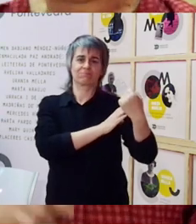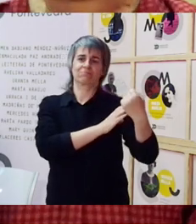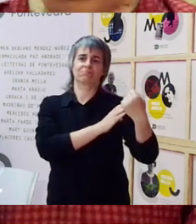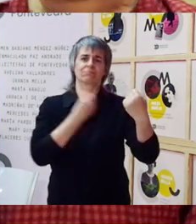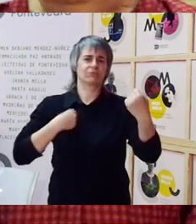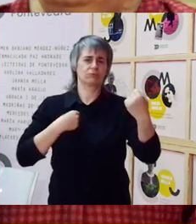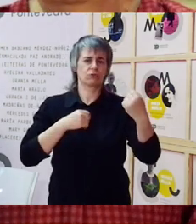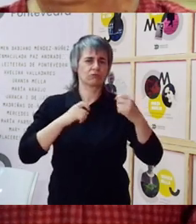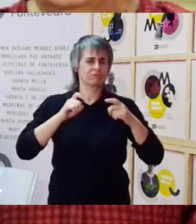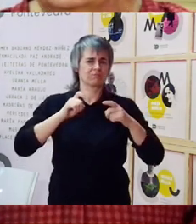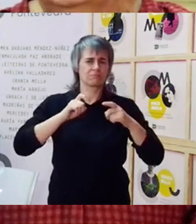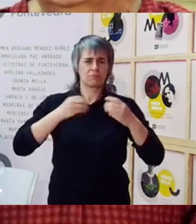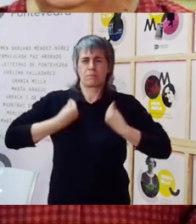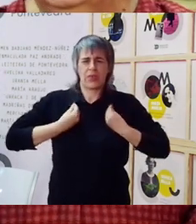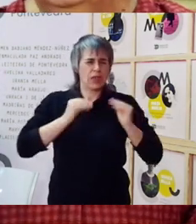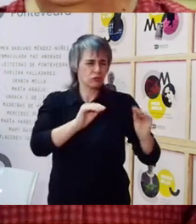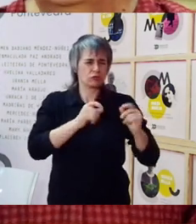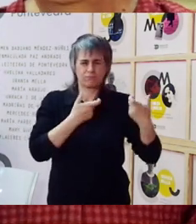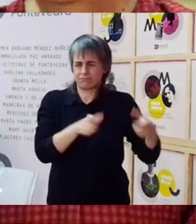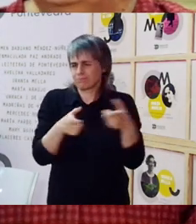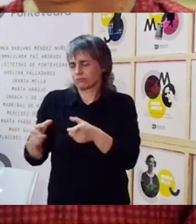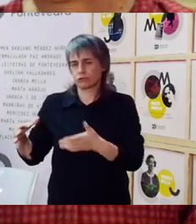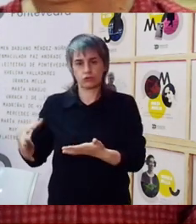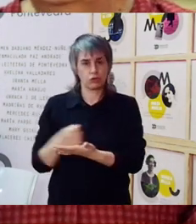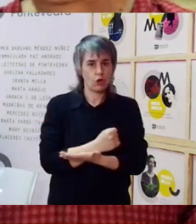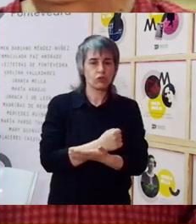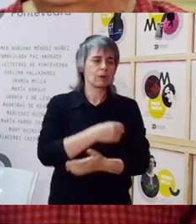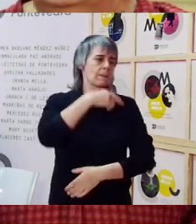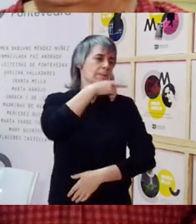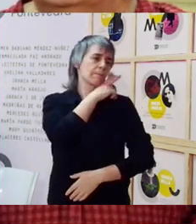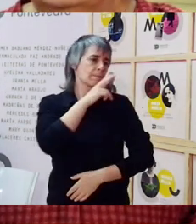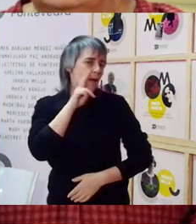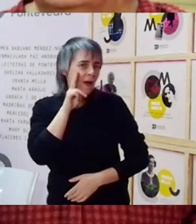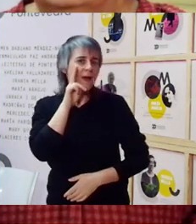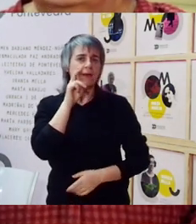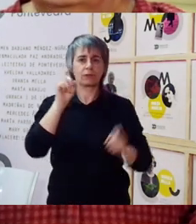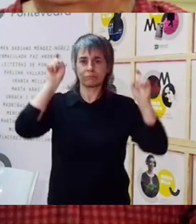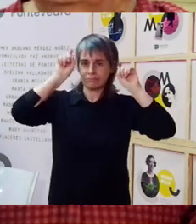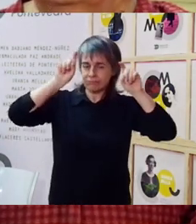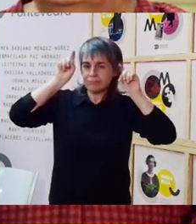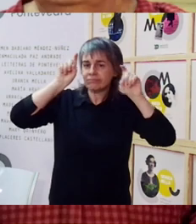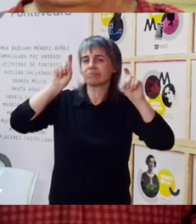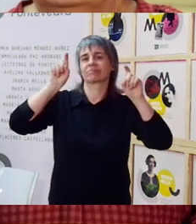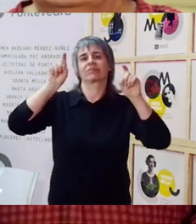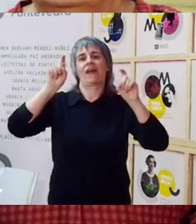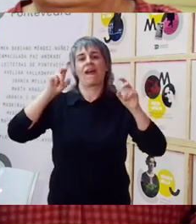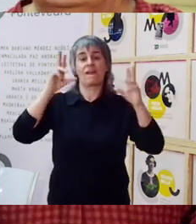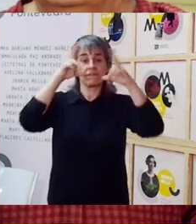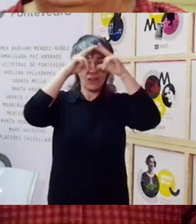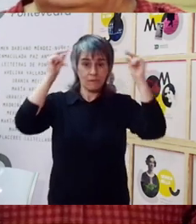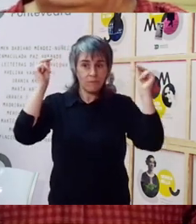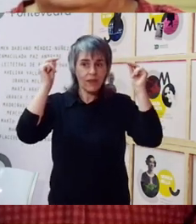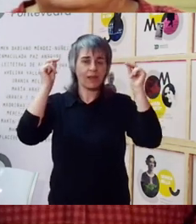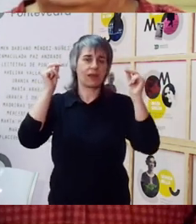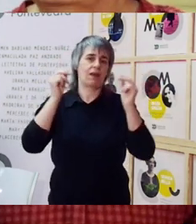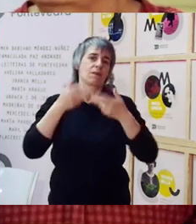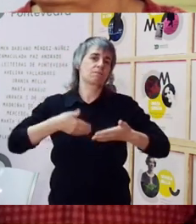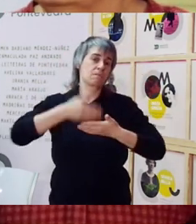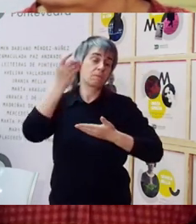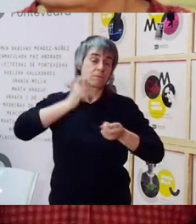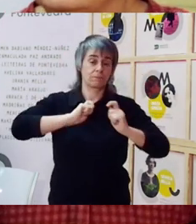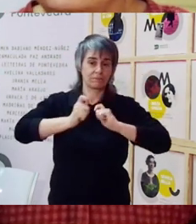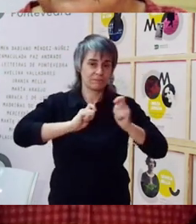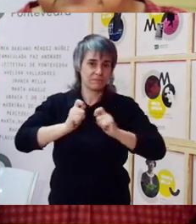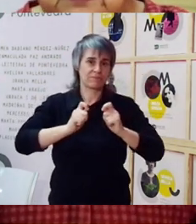as facetas da súa vida. Nai de sete fillos, mestra, enfermeira, xornalista, guerrilleira e